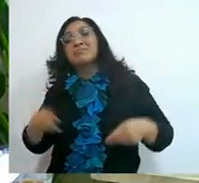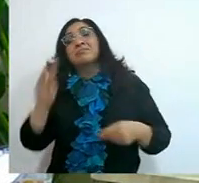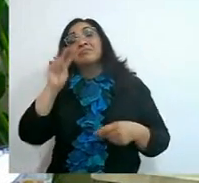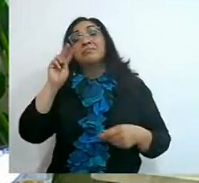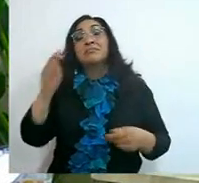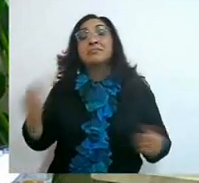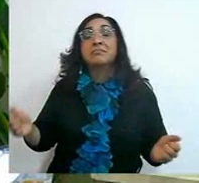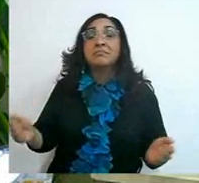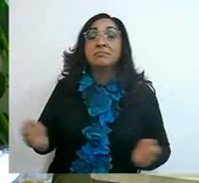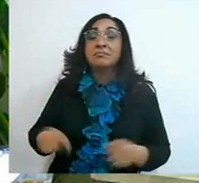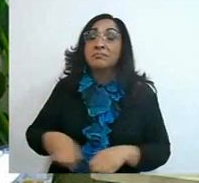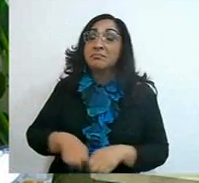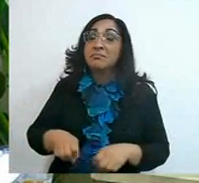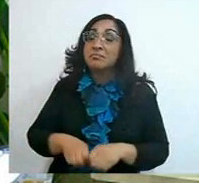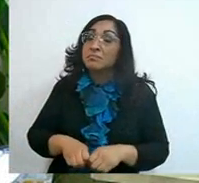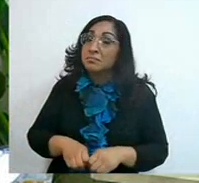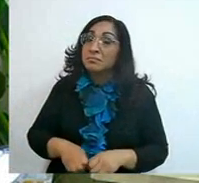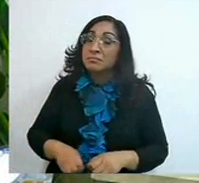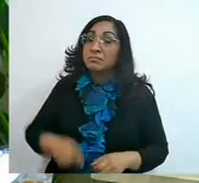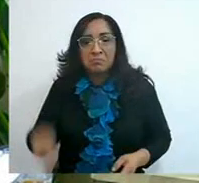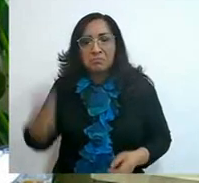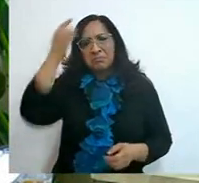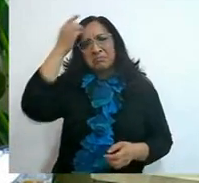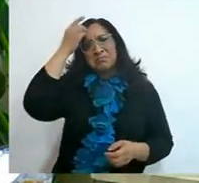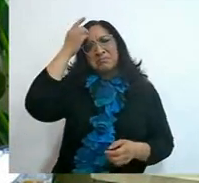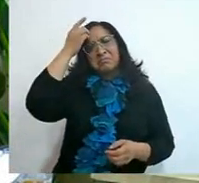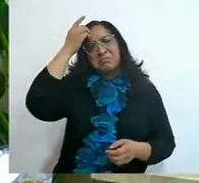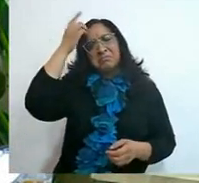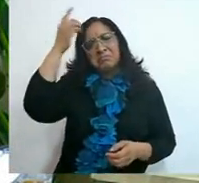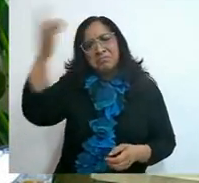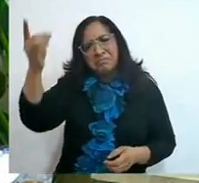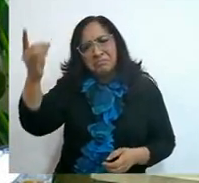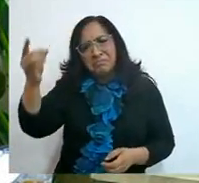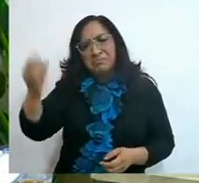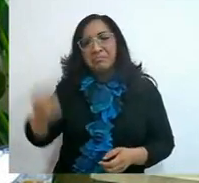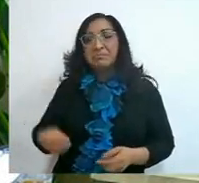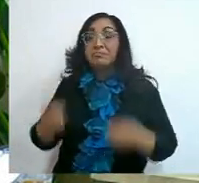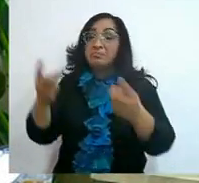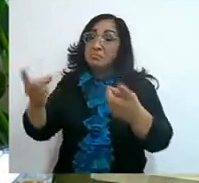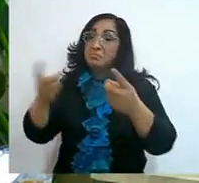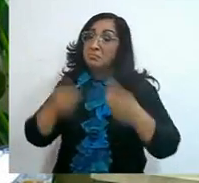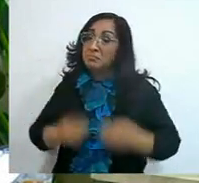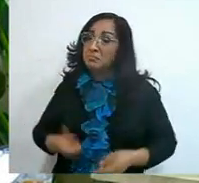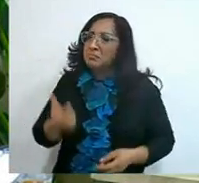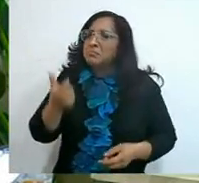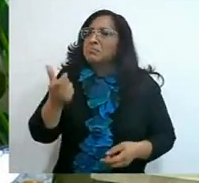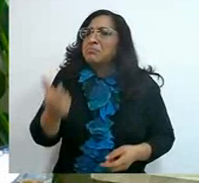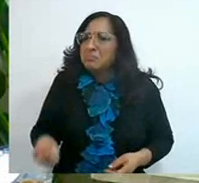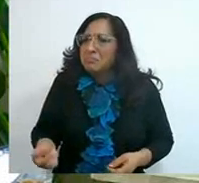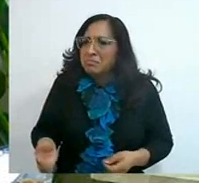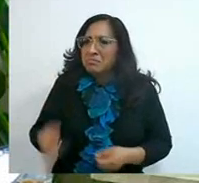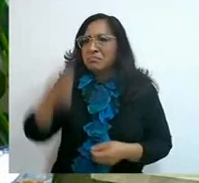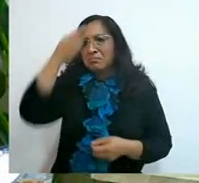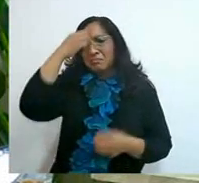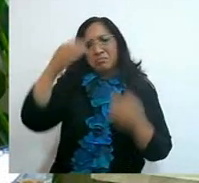iglesia prospera y va y oye, escucha, que una prosperidad tremenda para